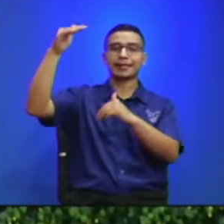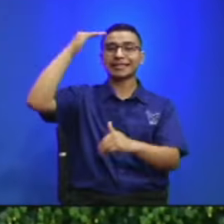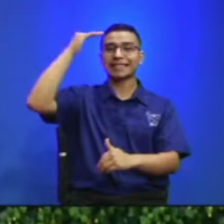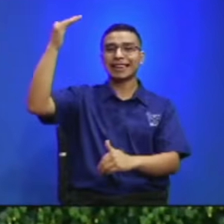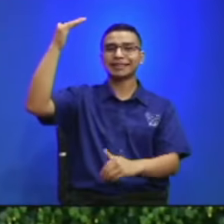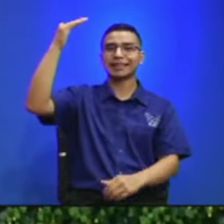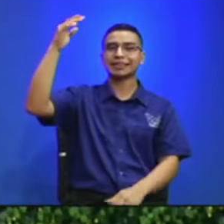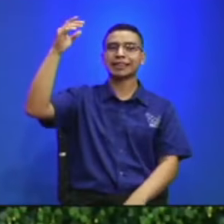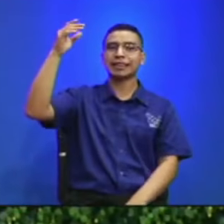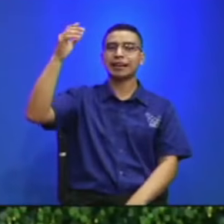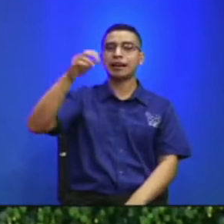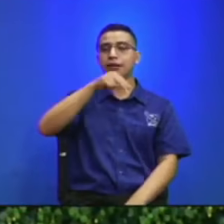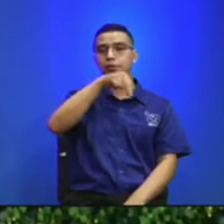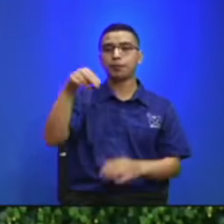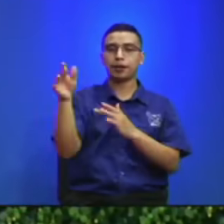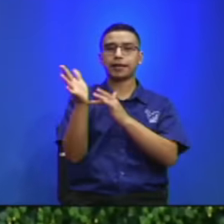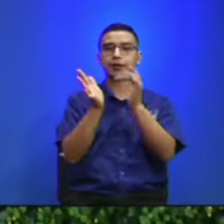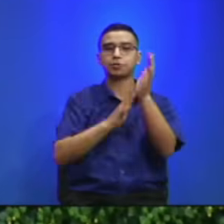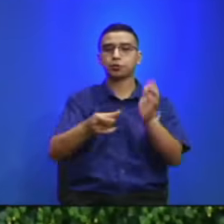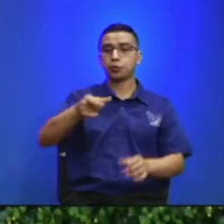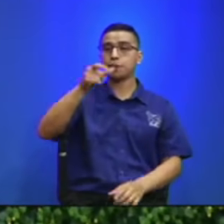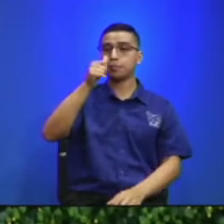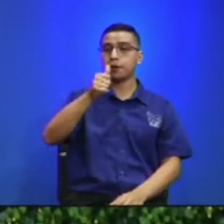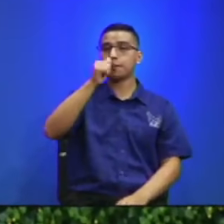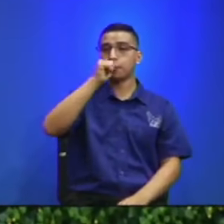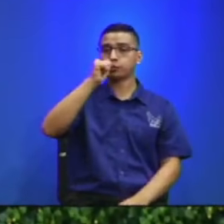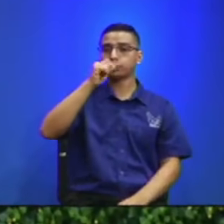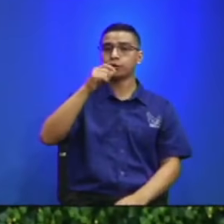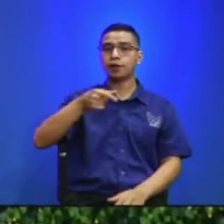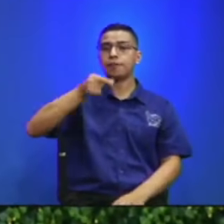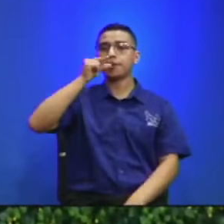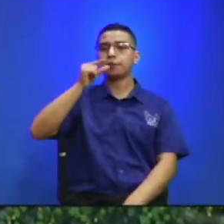en el nombre jesús bebamos todos juntos